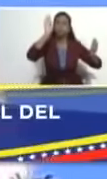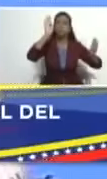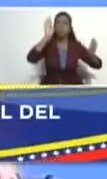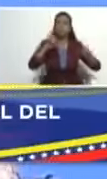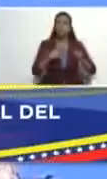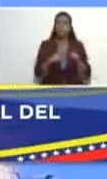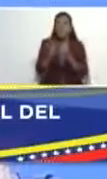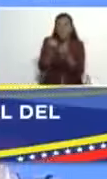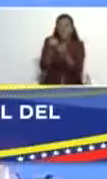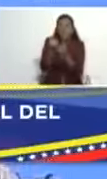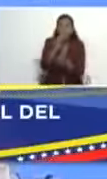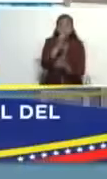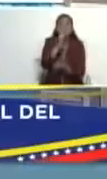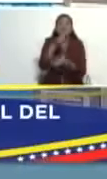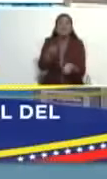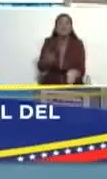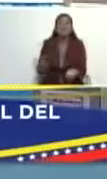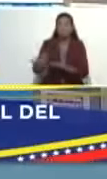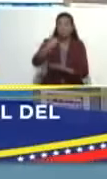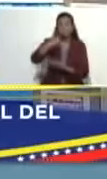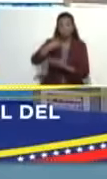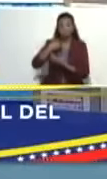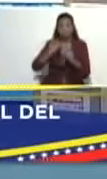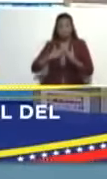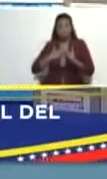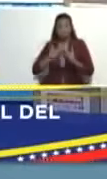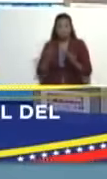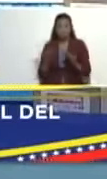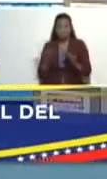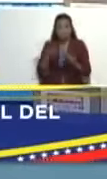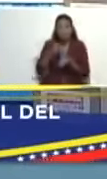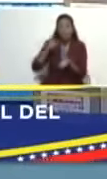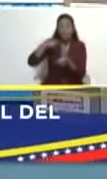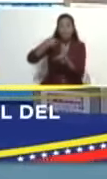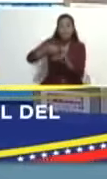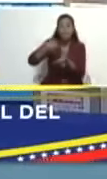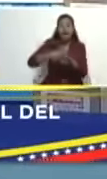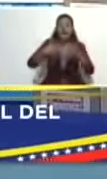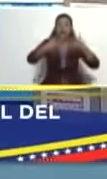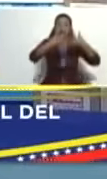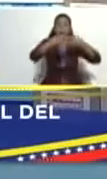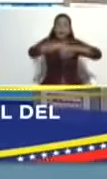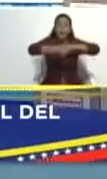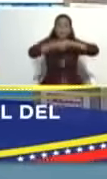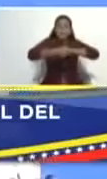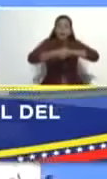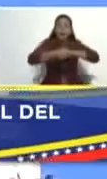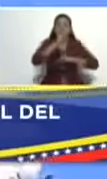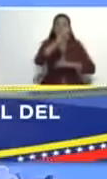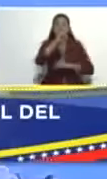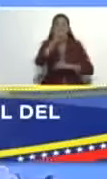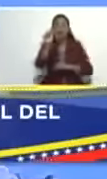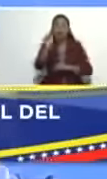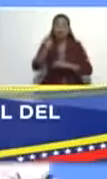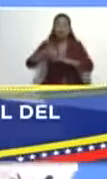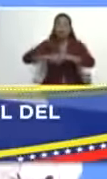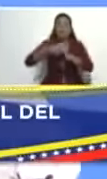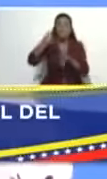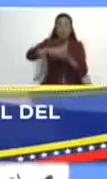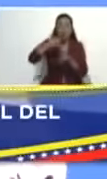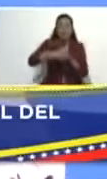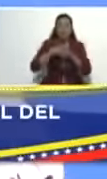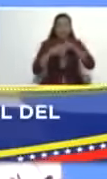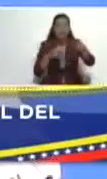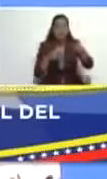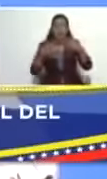¿Y ese dinero para qué es? El que usted paga en impuestos. Aquí, allá,